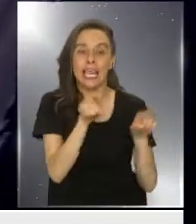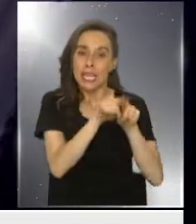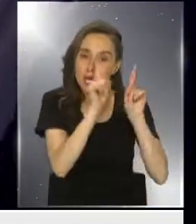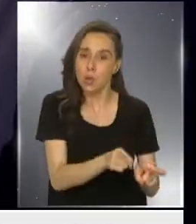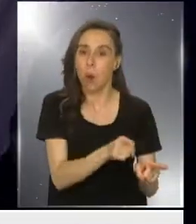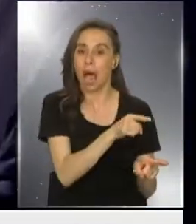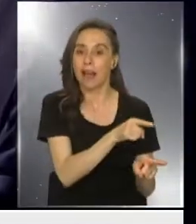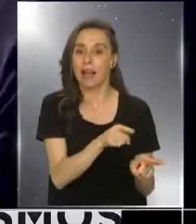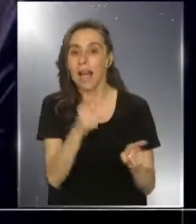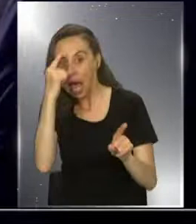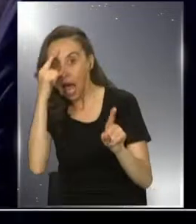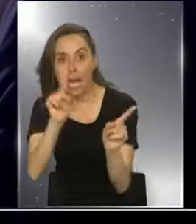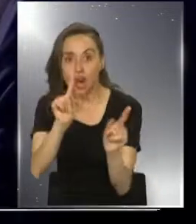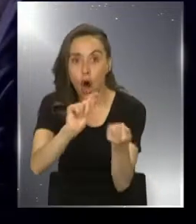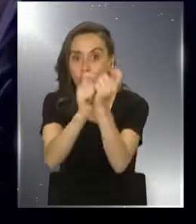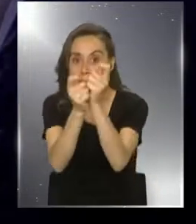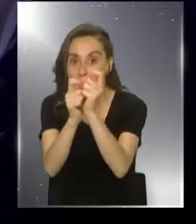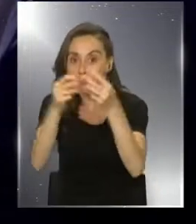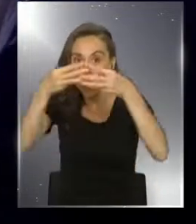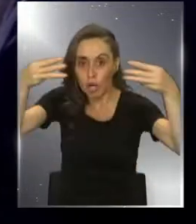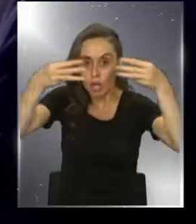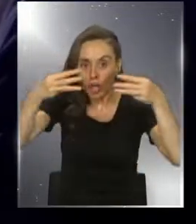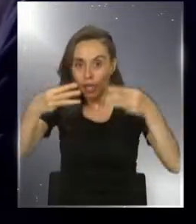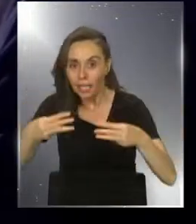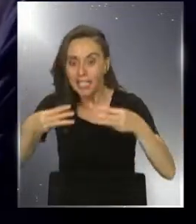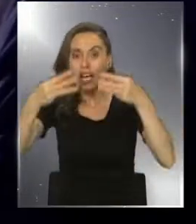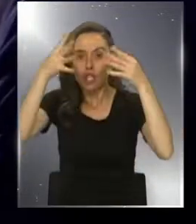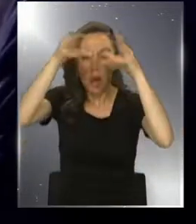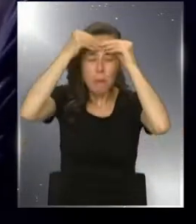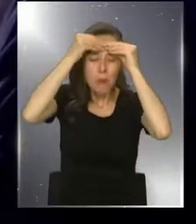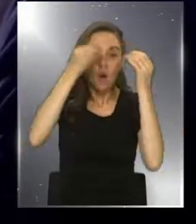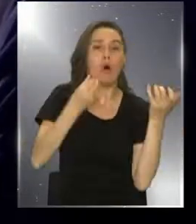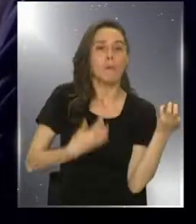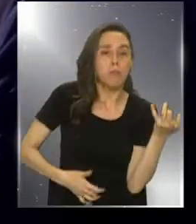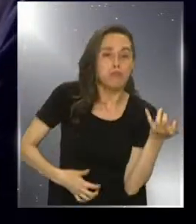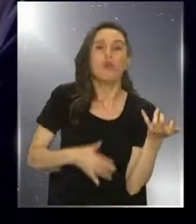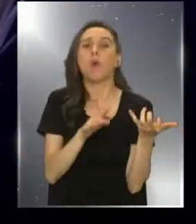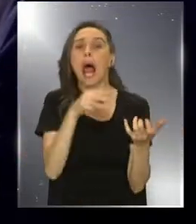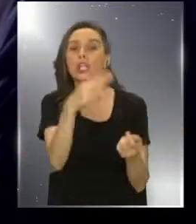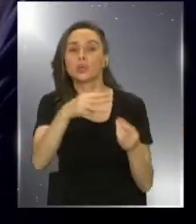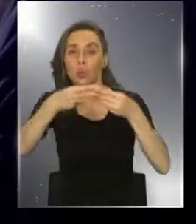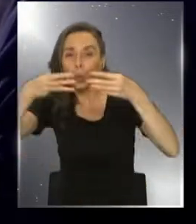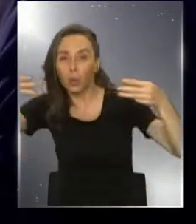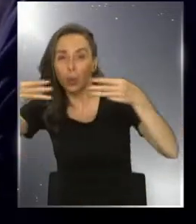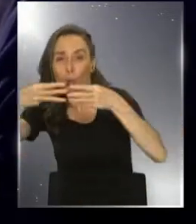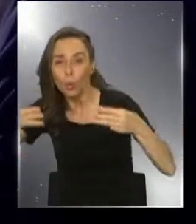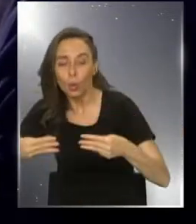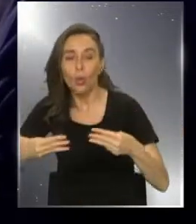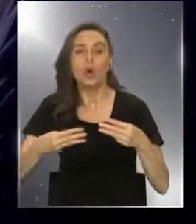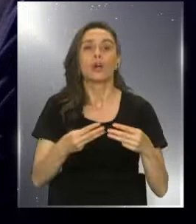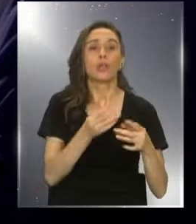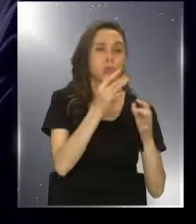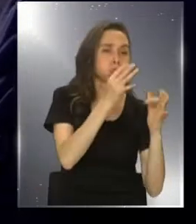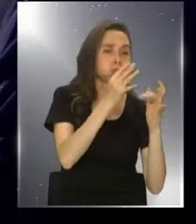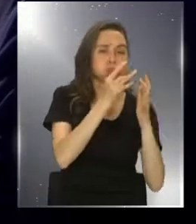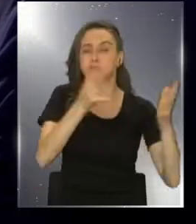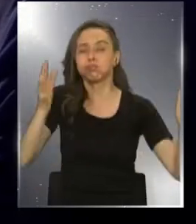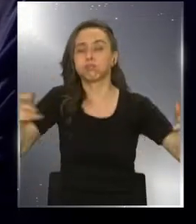Y ahí había que hacer las correcciones, qué sé yo, saber las tesituras de los instrumentos, que, cómo se combina un trombón, no